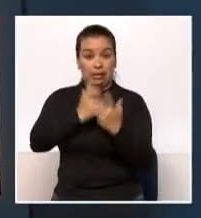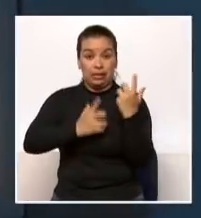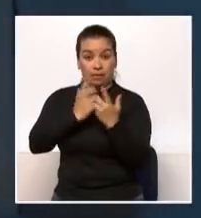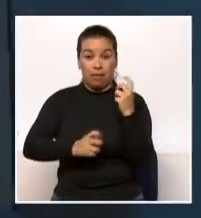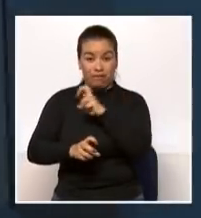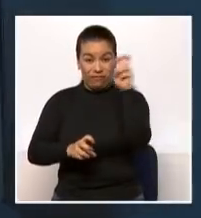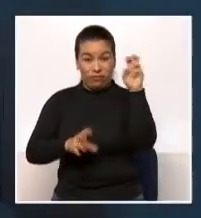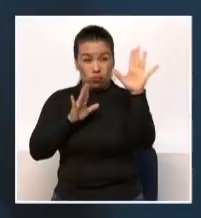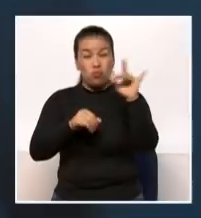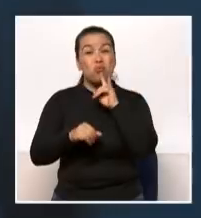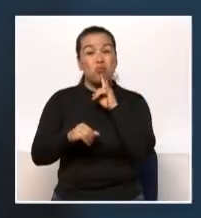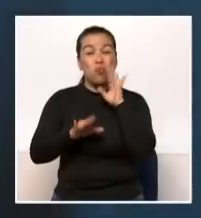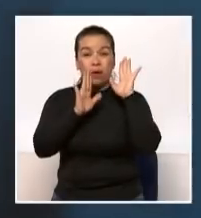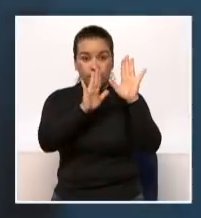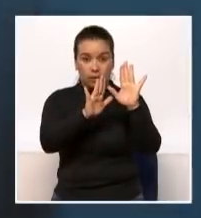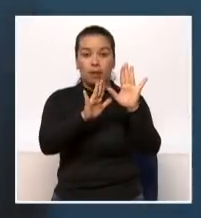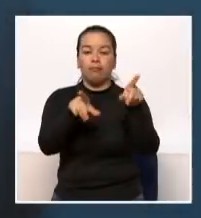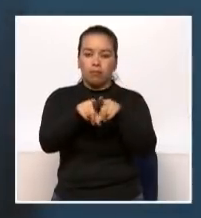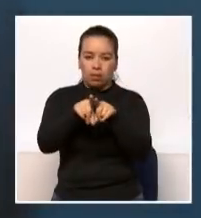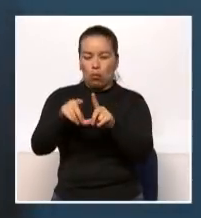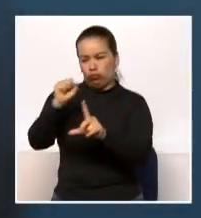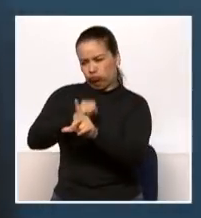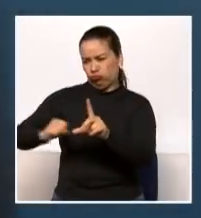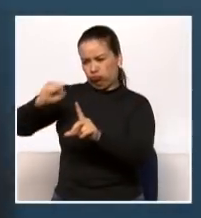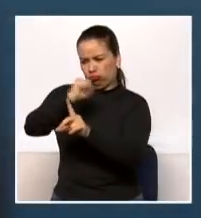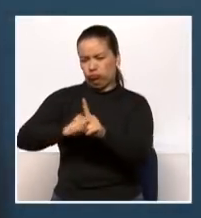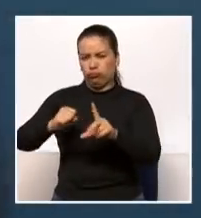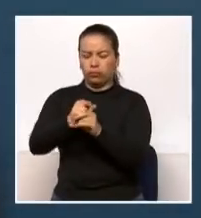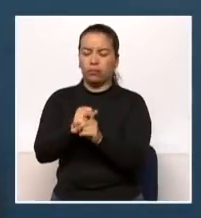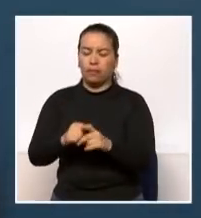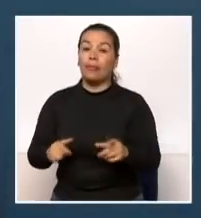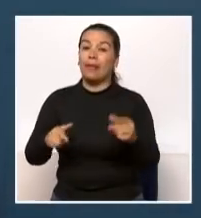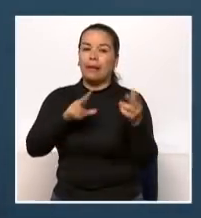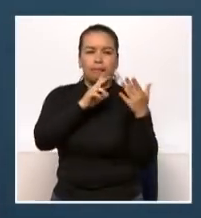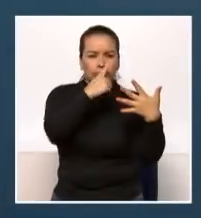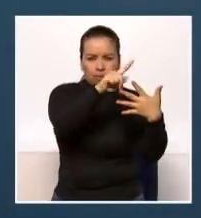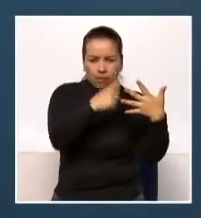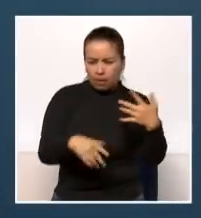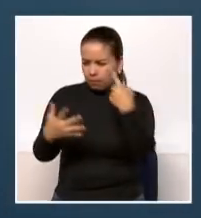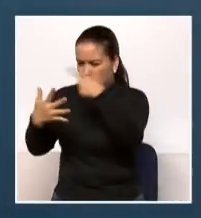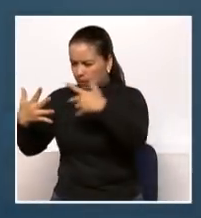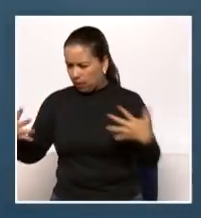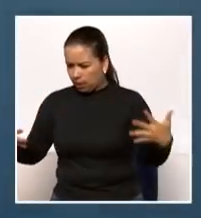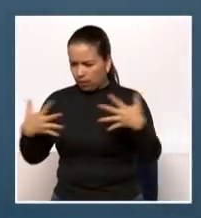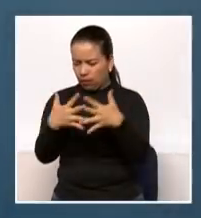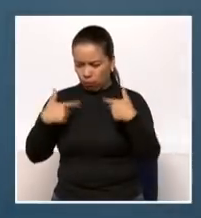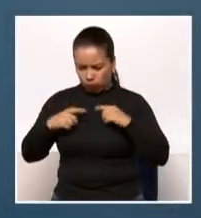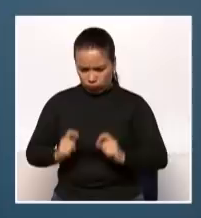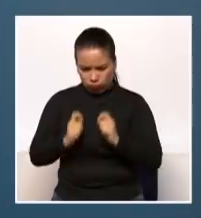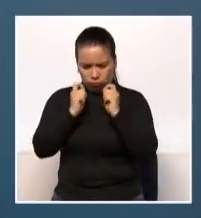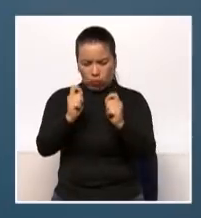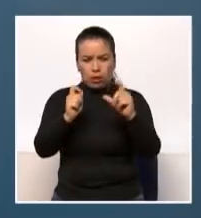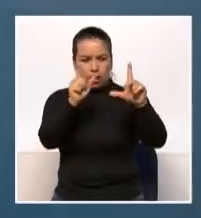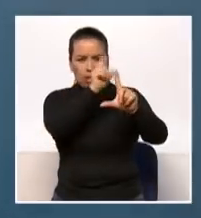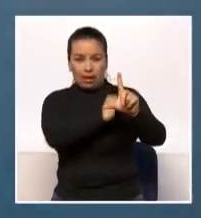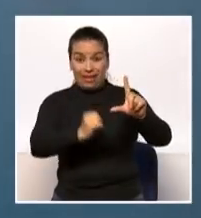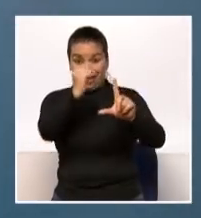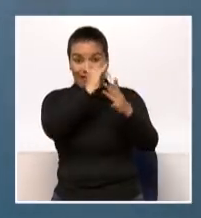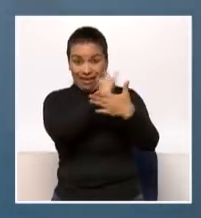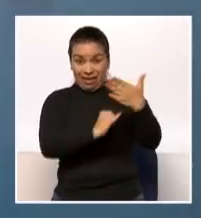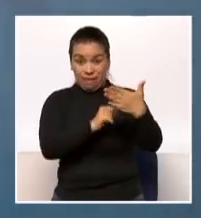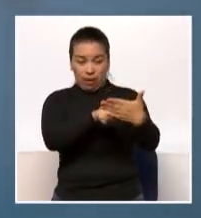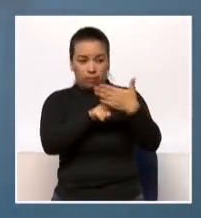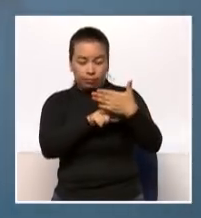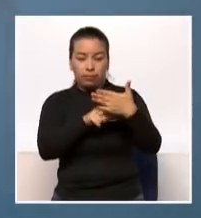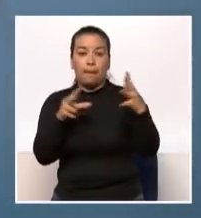el sistema del Colegio de Radiología norteamericano, y de acuerdo a esa puntuación nosotros le colocamos una puntuación a esa imagen y le colocamos los 3